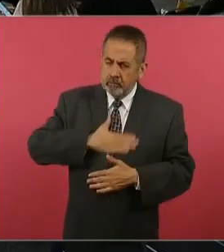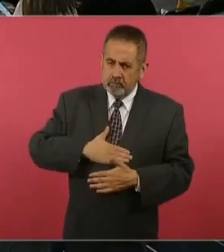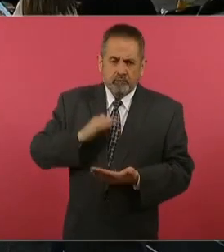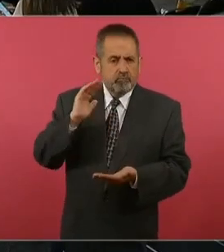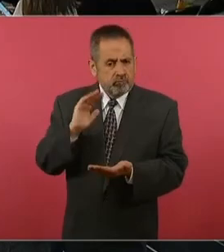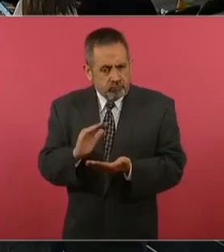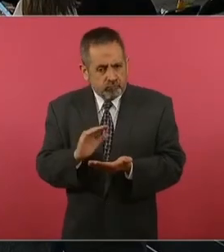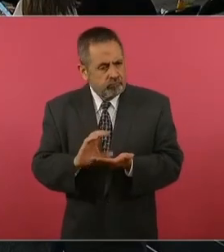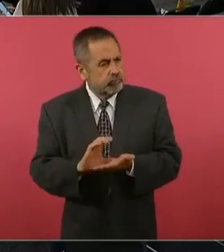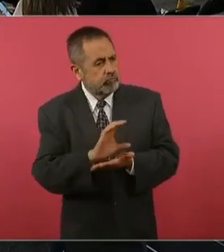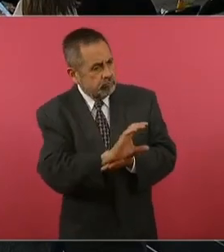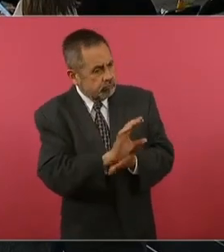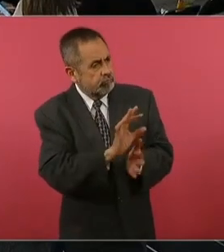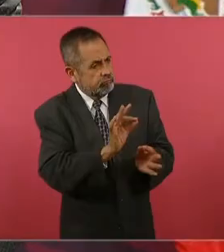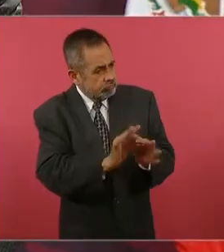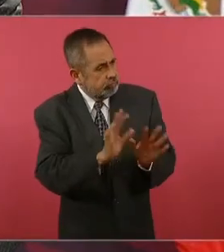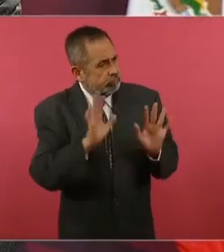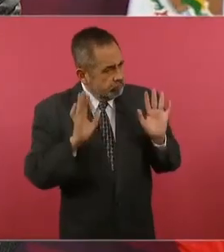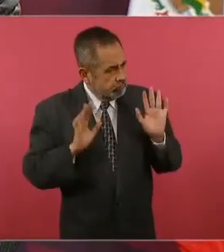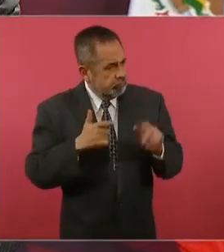Para tener una idea,